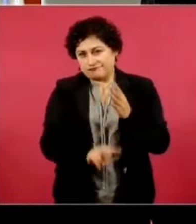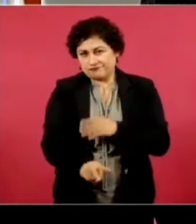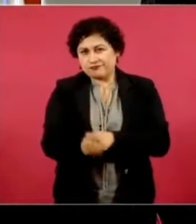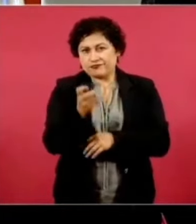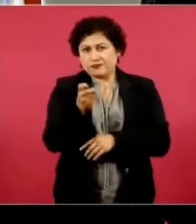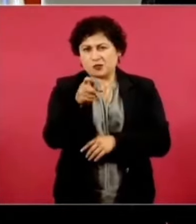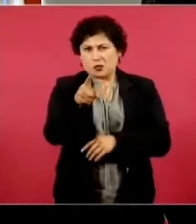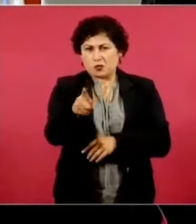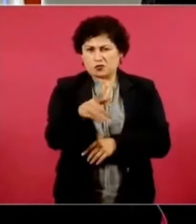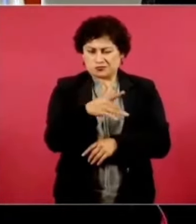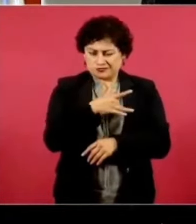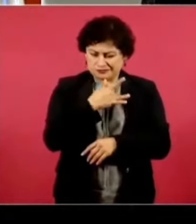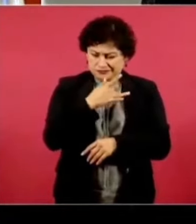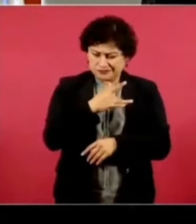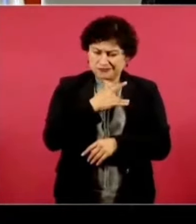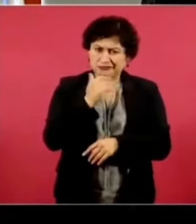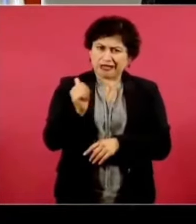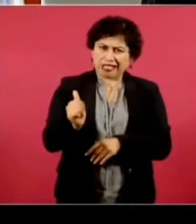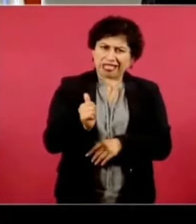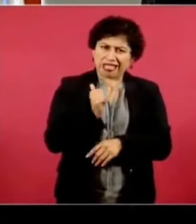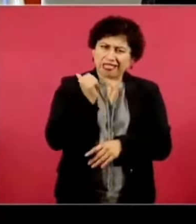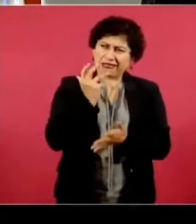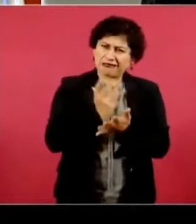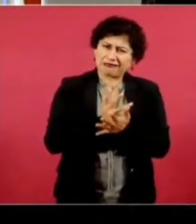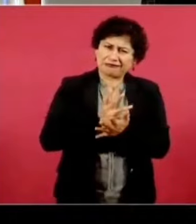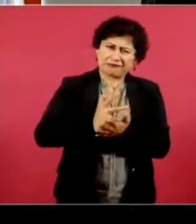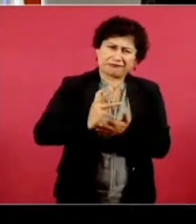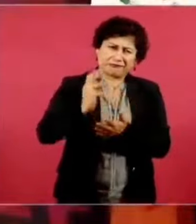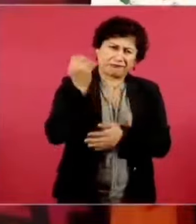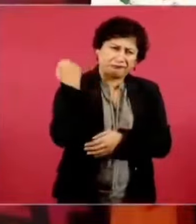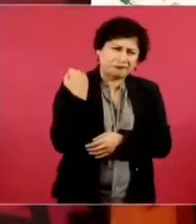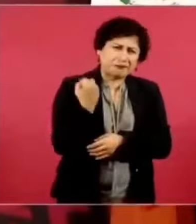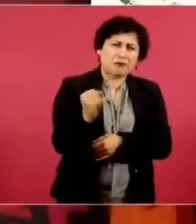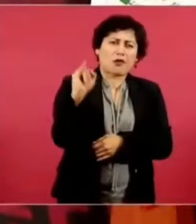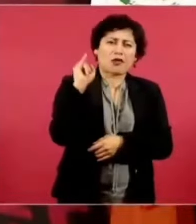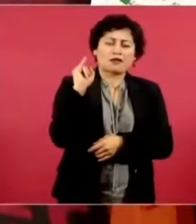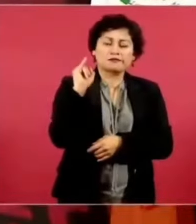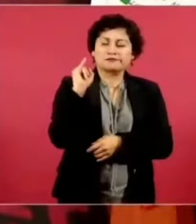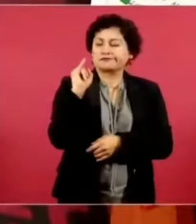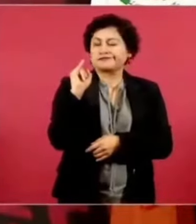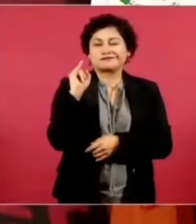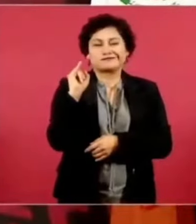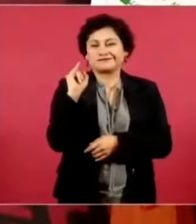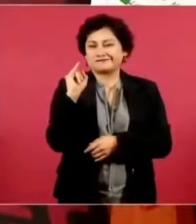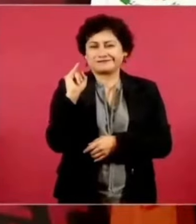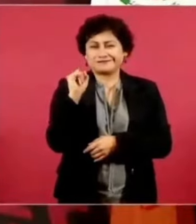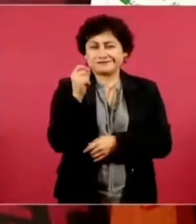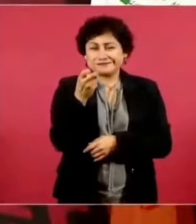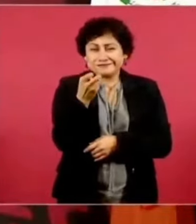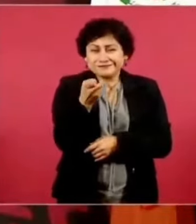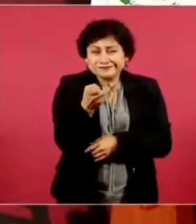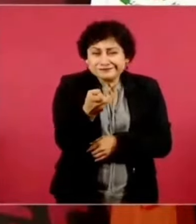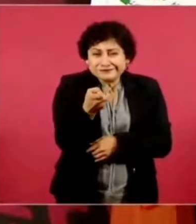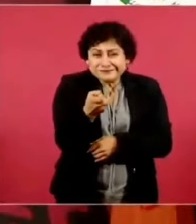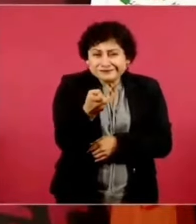un abuso, una exageración, no es nada.